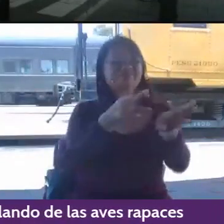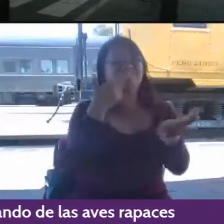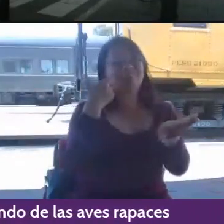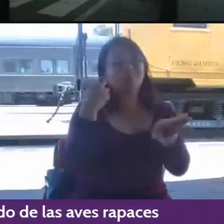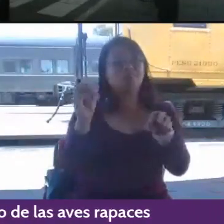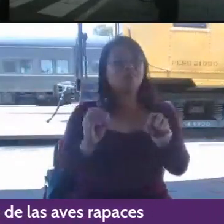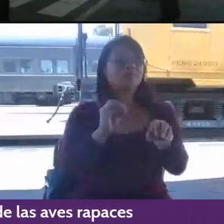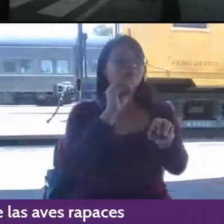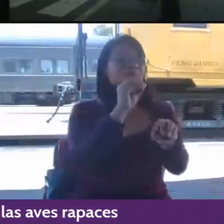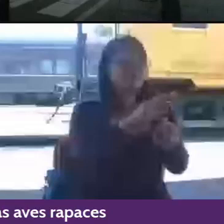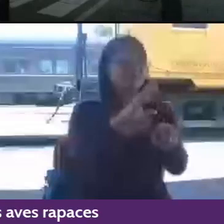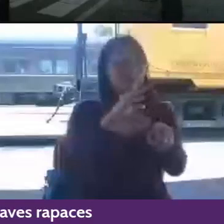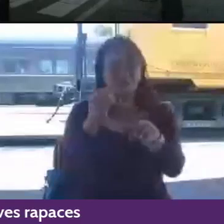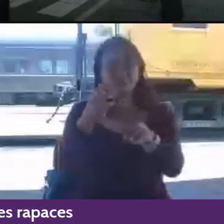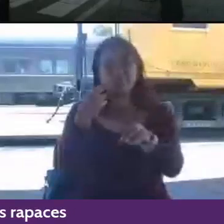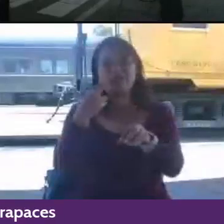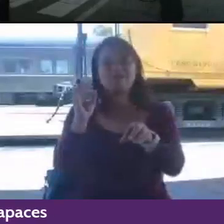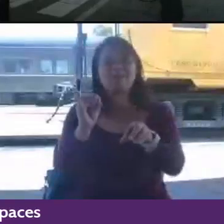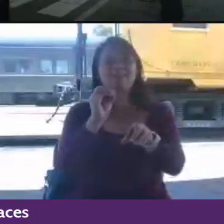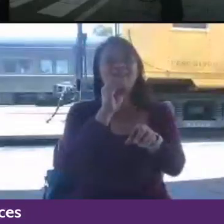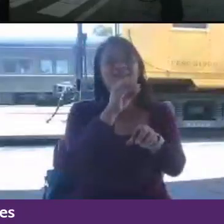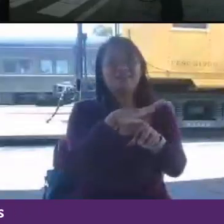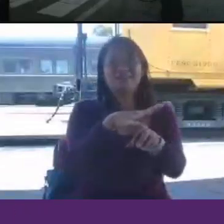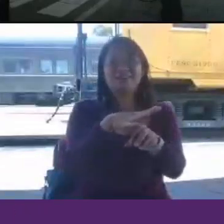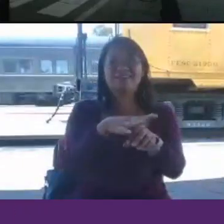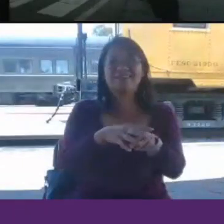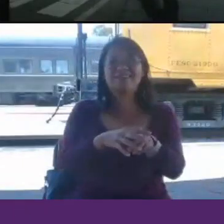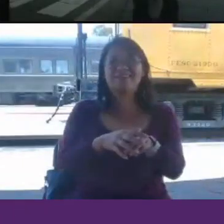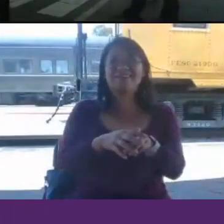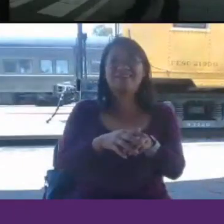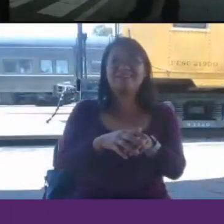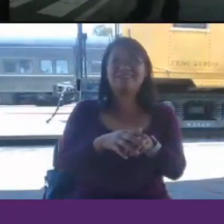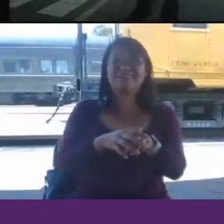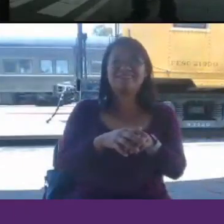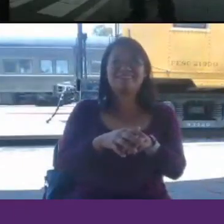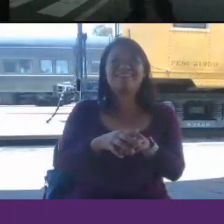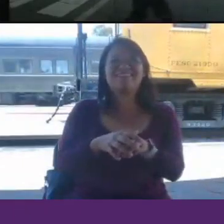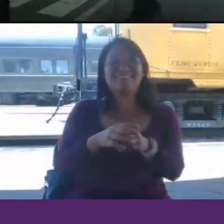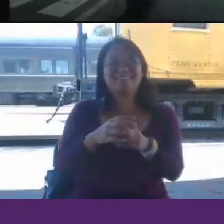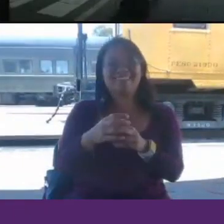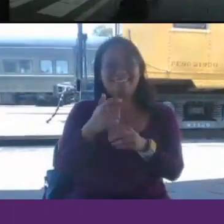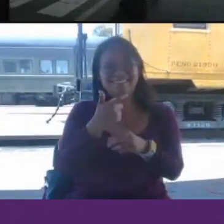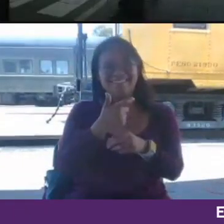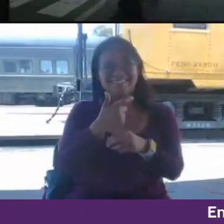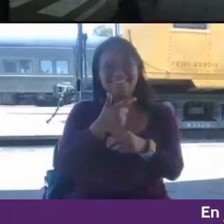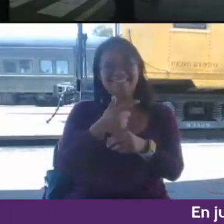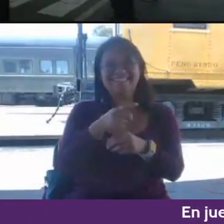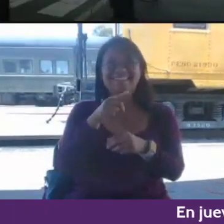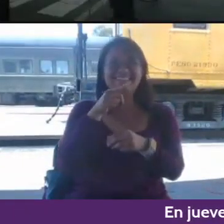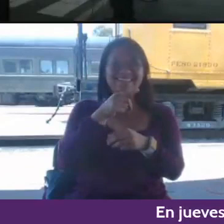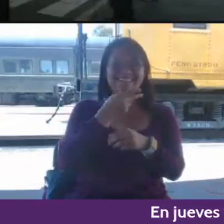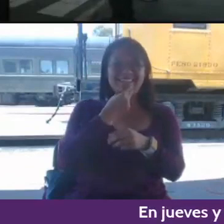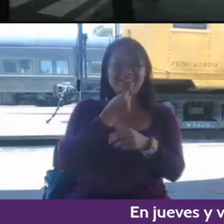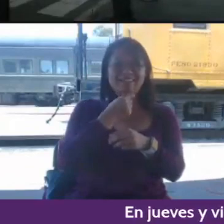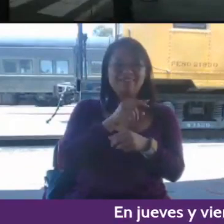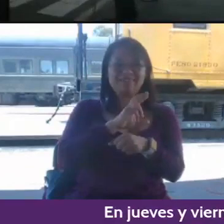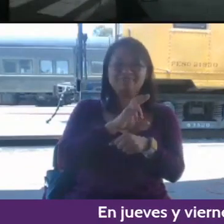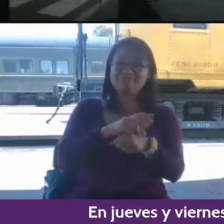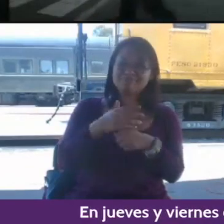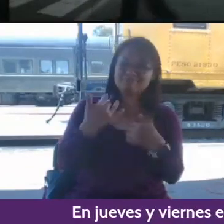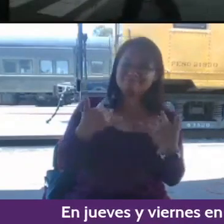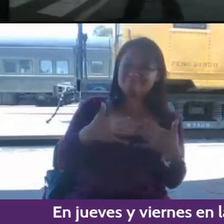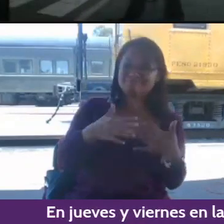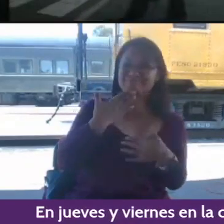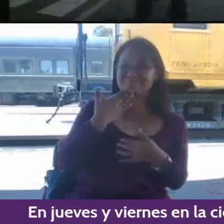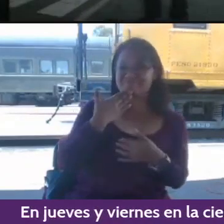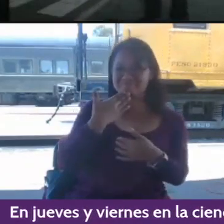un ratoncito y le llevaba una ratita. Y yo así, ¡oh, amiga! ¡No, me pido permiso! ¿Y quién es este joven? Es de familia de bien.